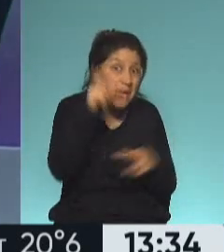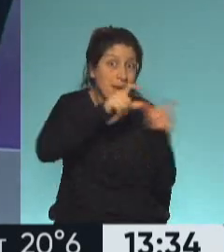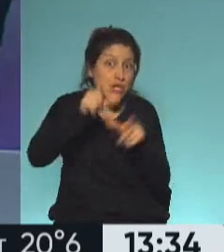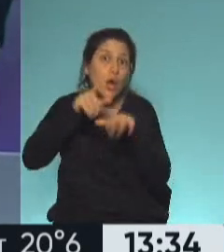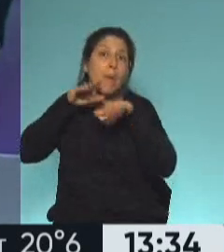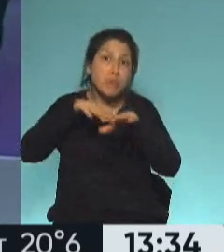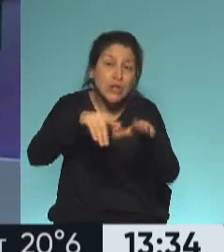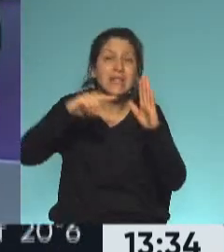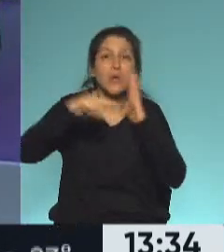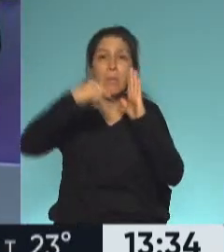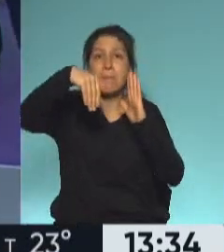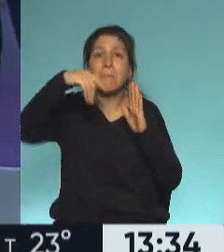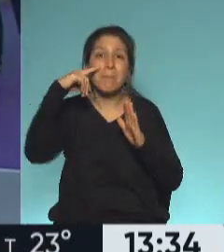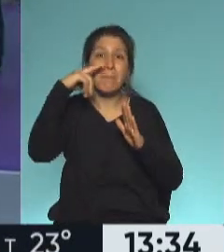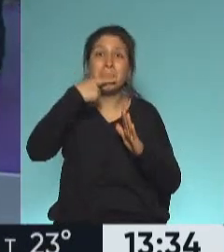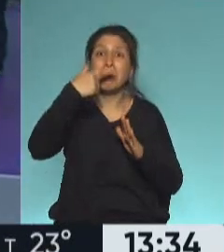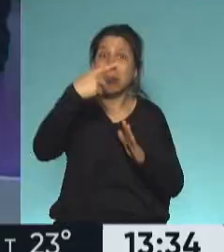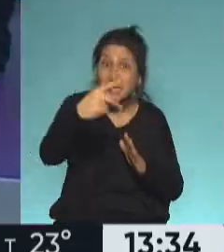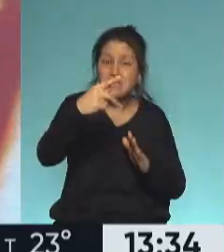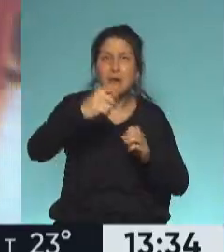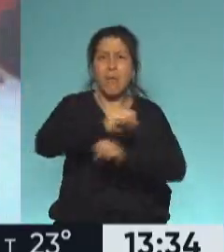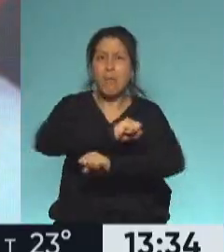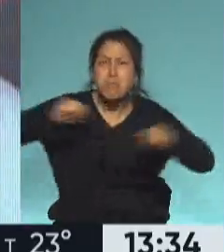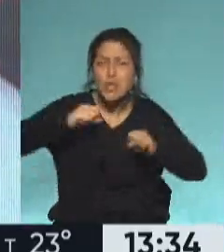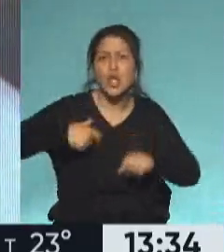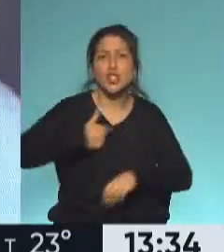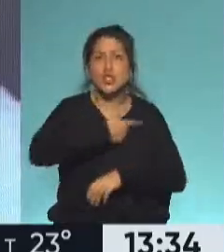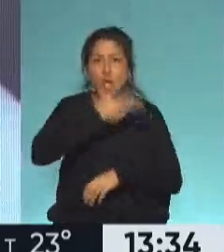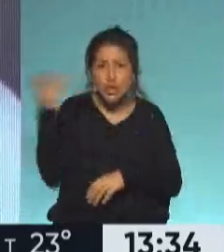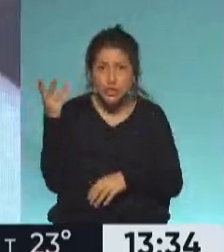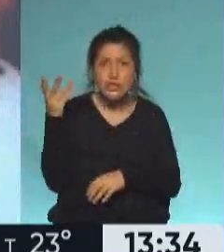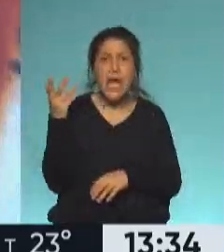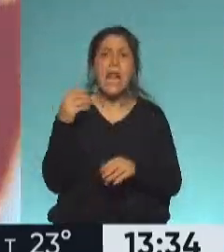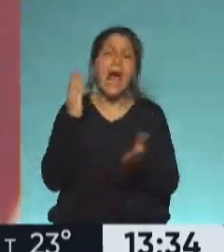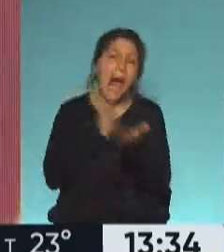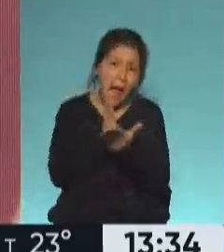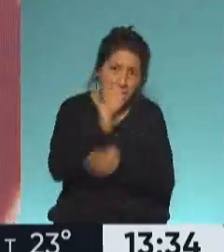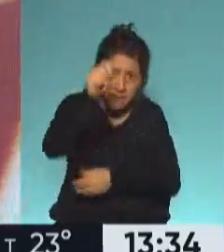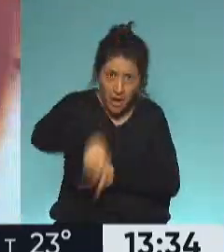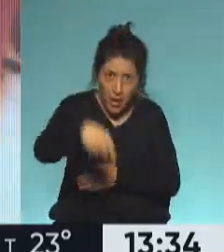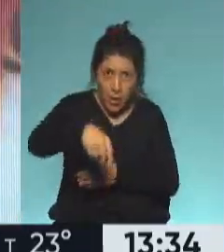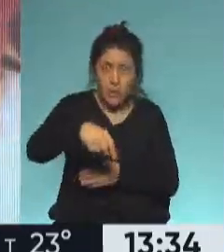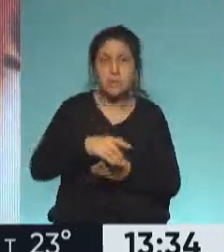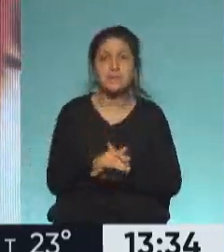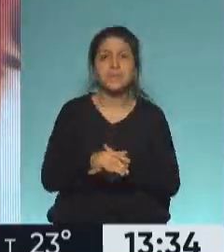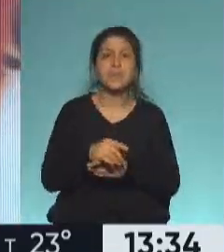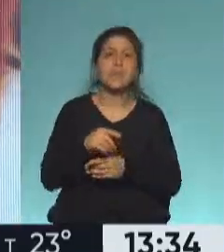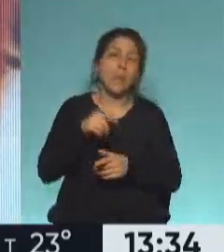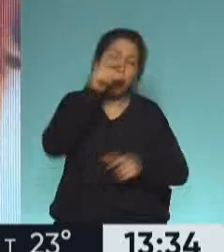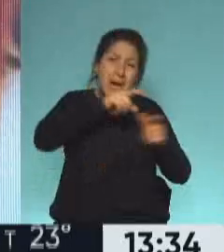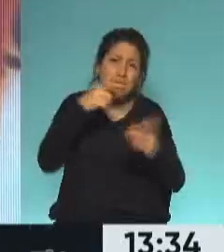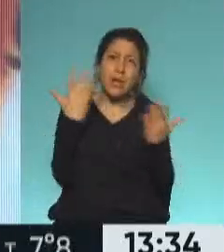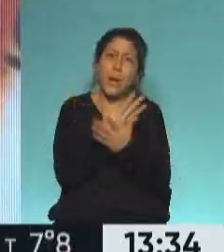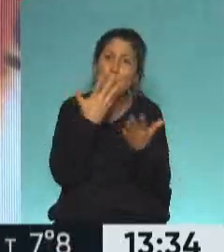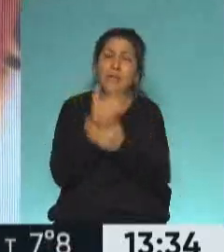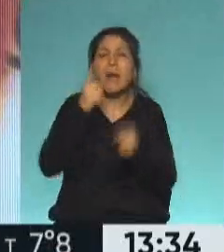una eclosión social, una explosión social que prácticamente se mantiene hasta el día de hoy, con víctimas en cuanto a la